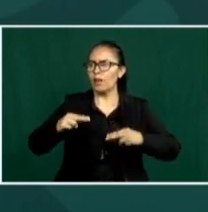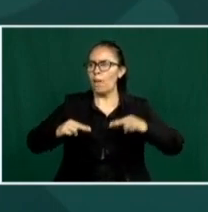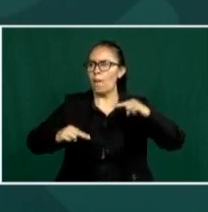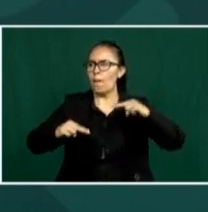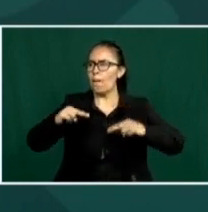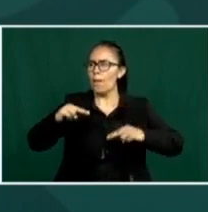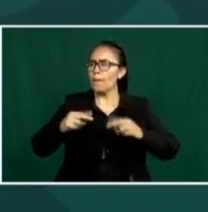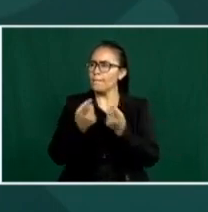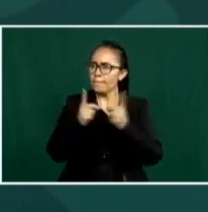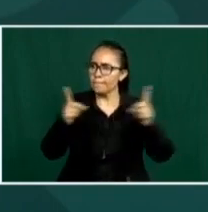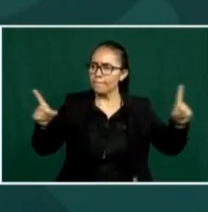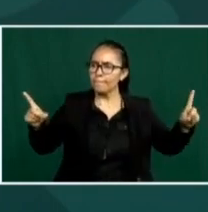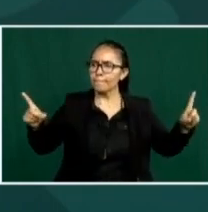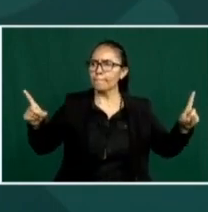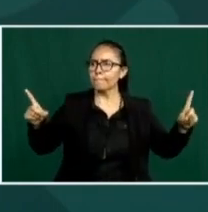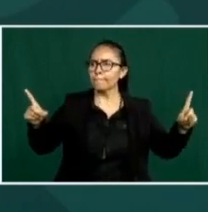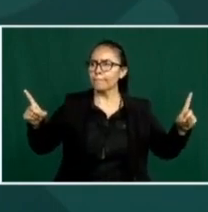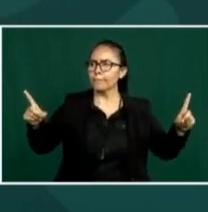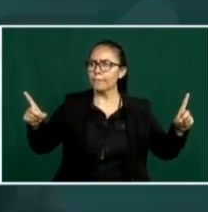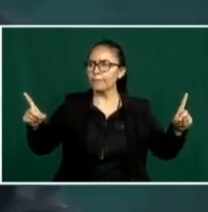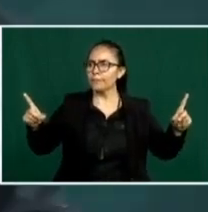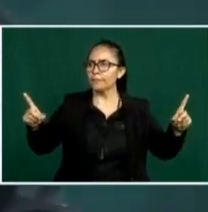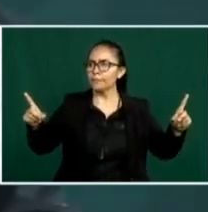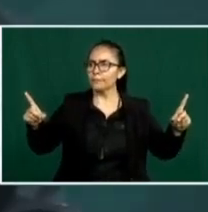de desarrollo,